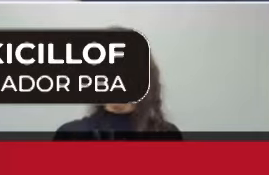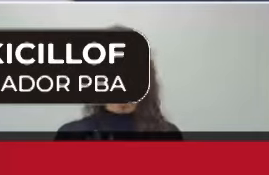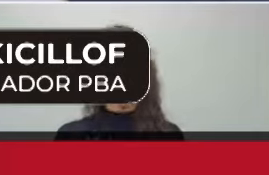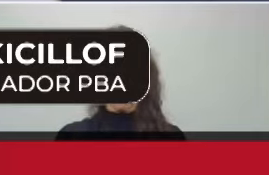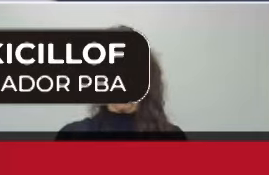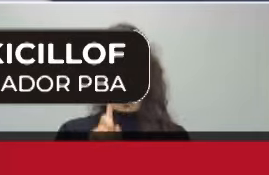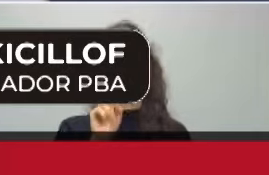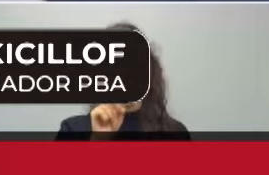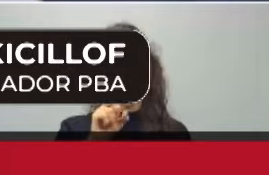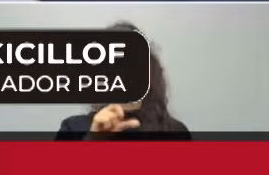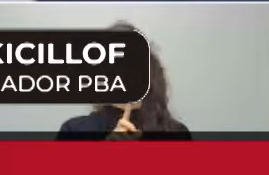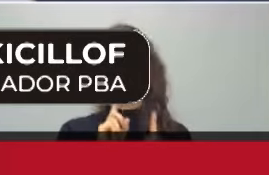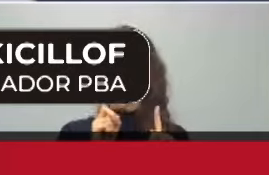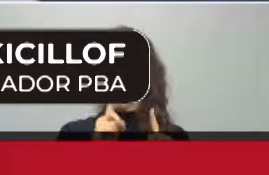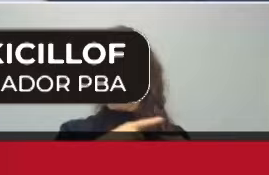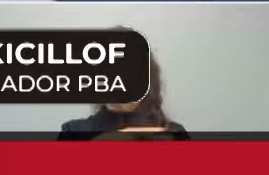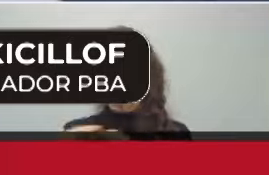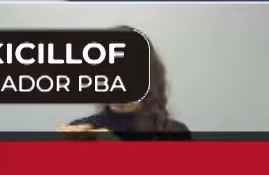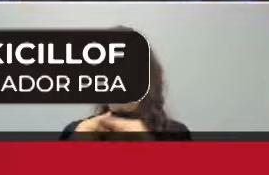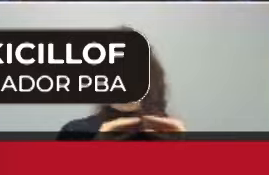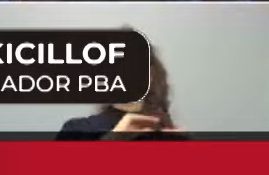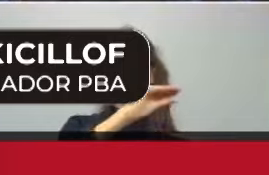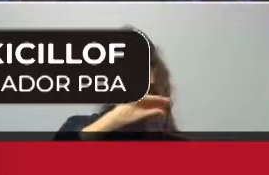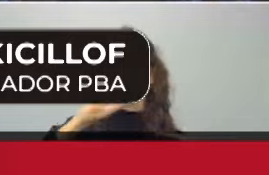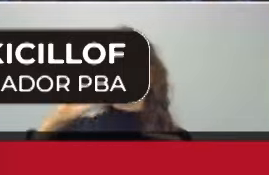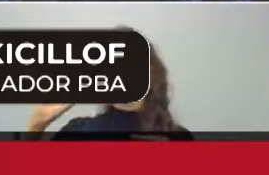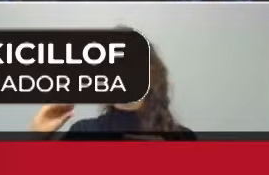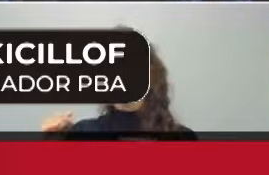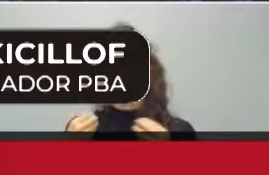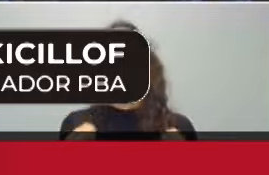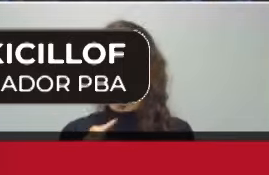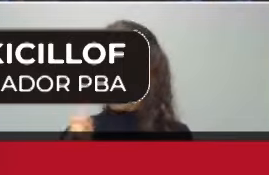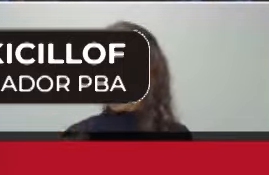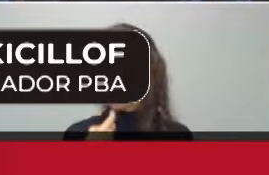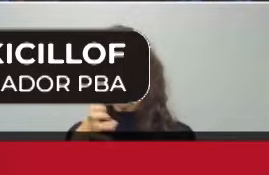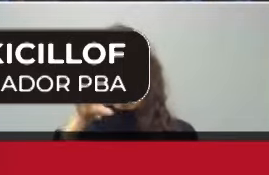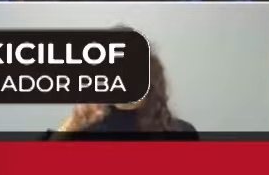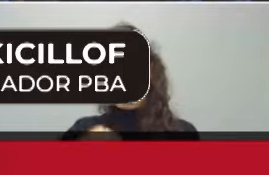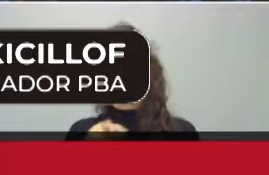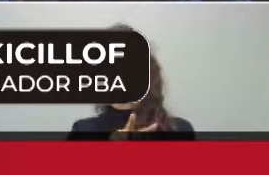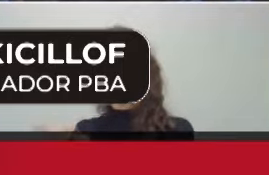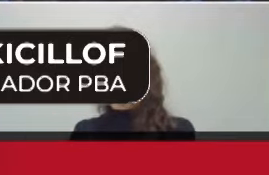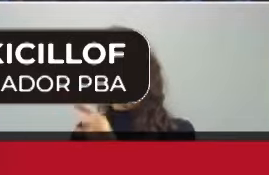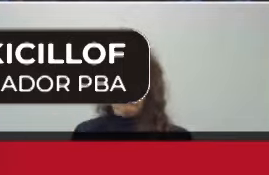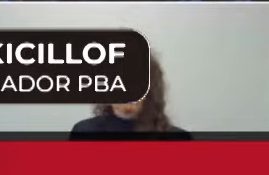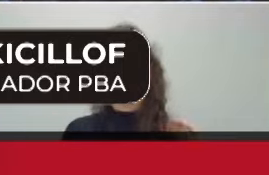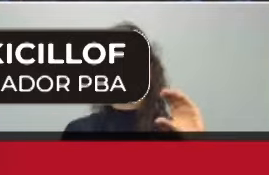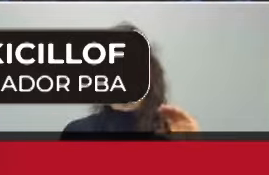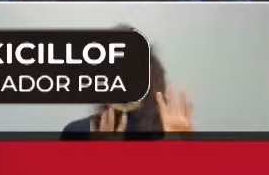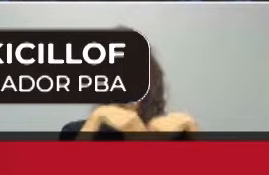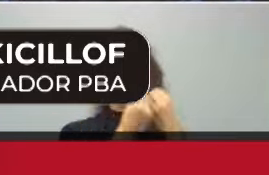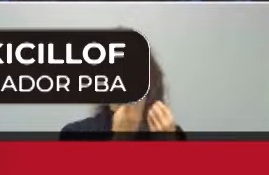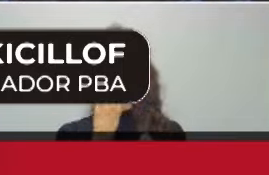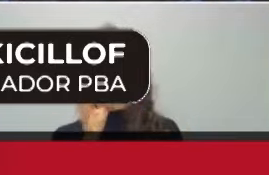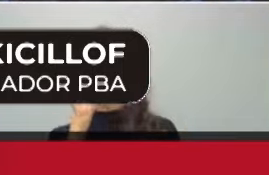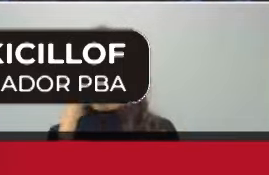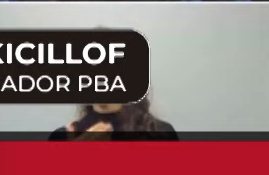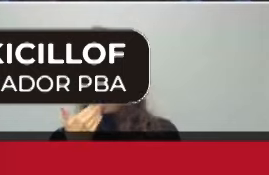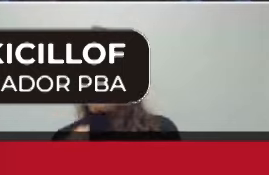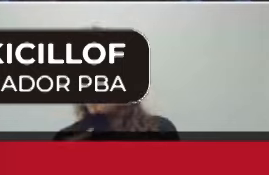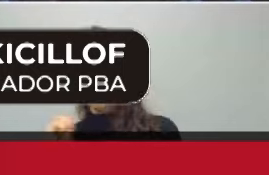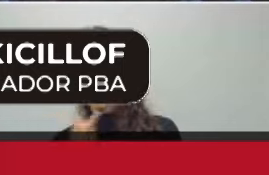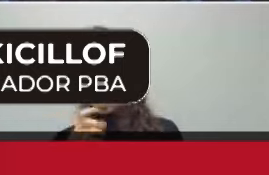a la coparticipación, es que la provincia aporta aproximadamente el 40% de los recursos totales y